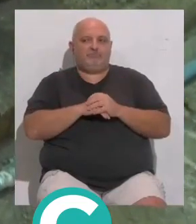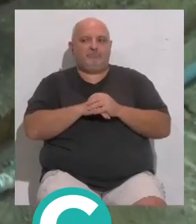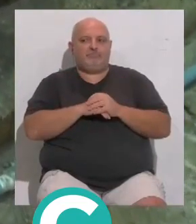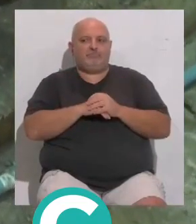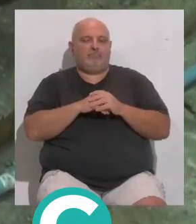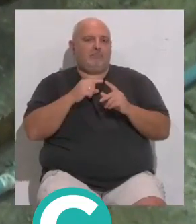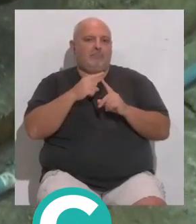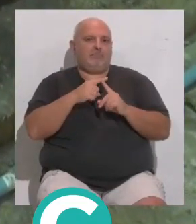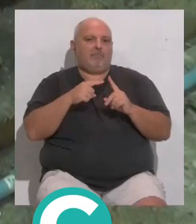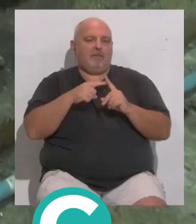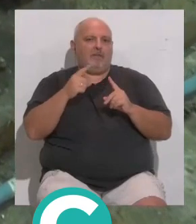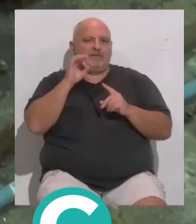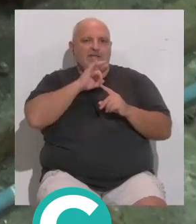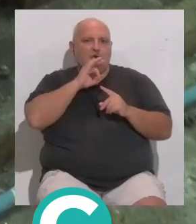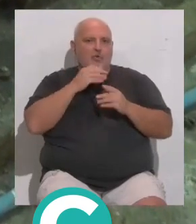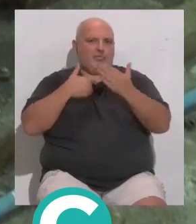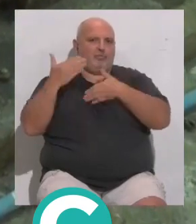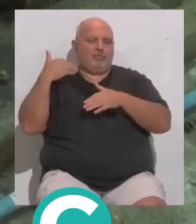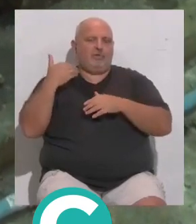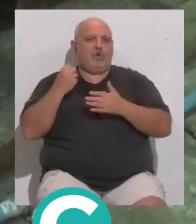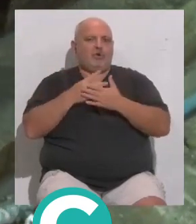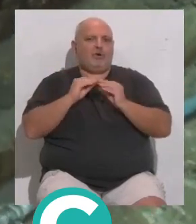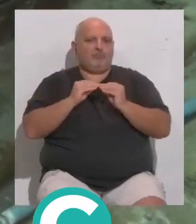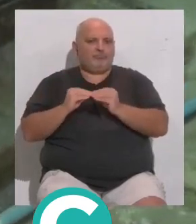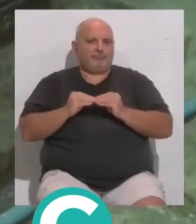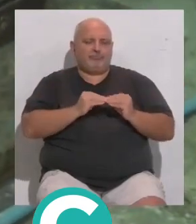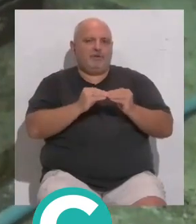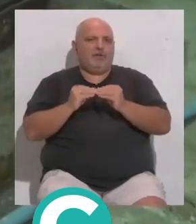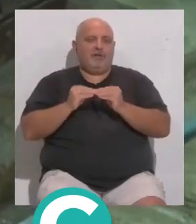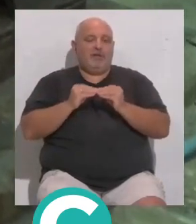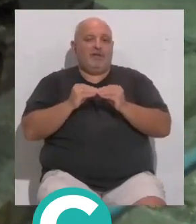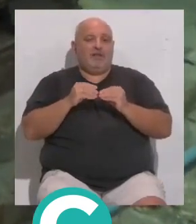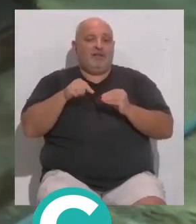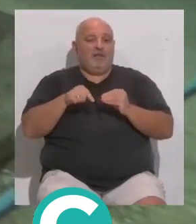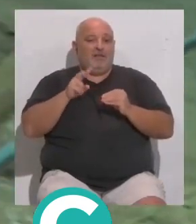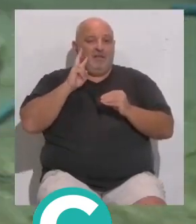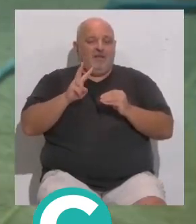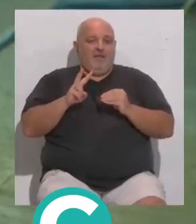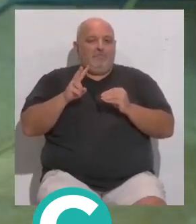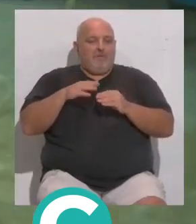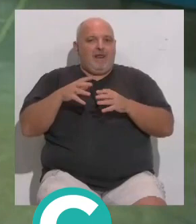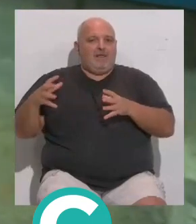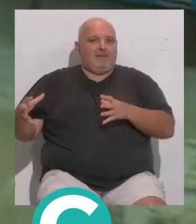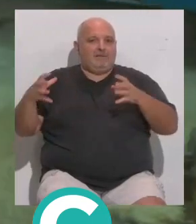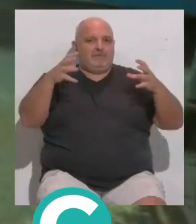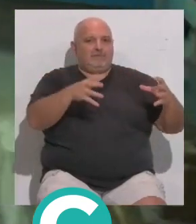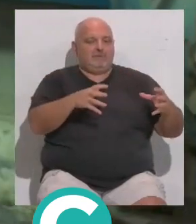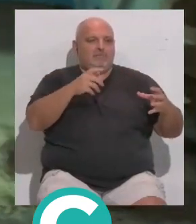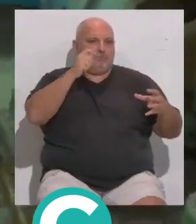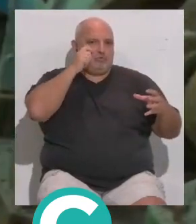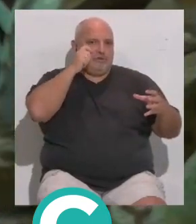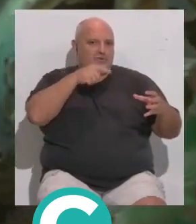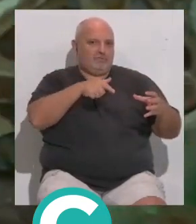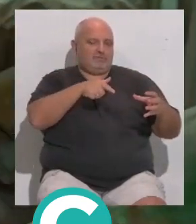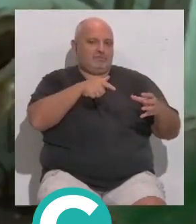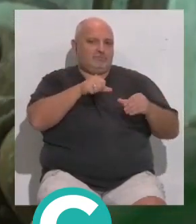de mediados del siglo pasado, ¿no? Entonces lo vamos a restaurar y esta parte que veis aquí la vamos a dedicar para las piezas singulares que saquemos,